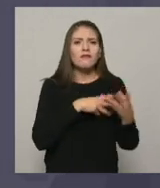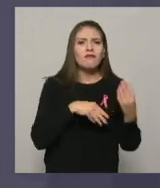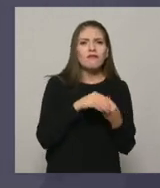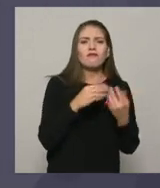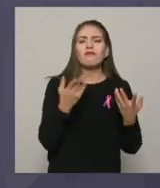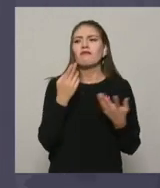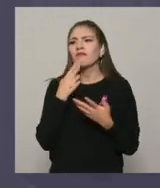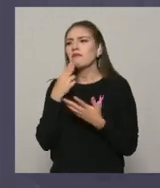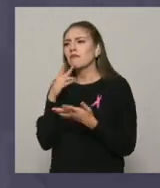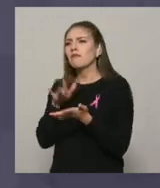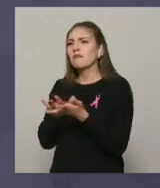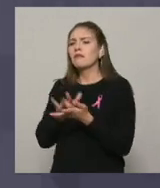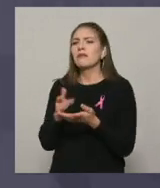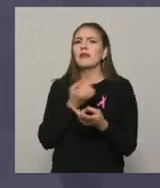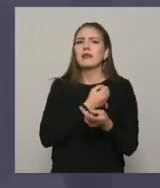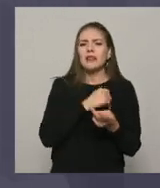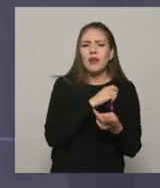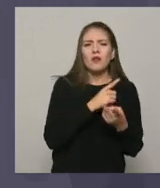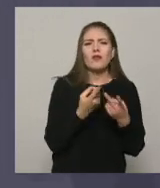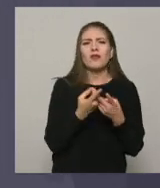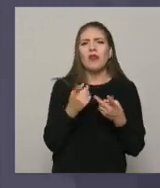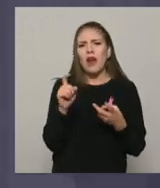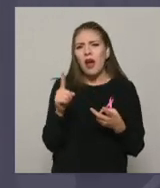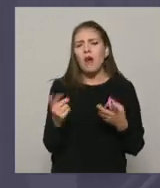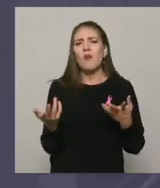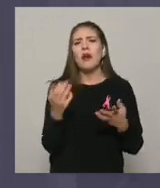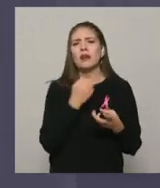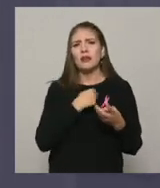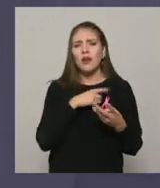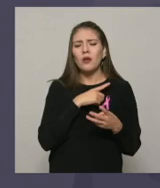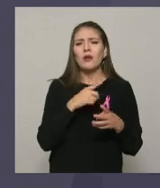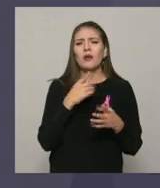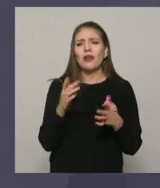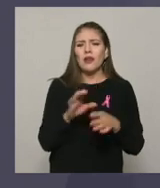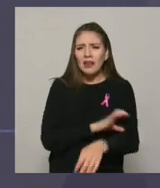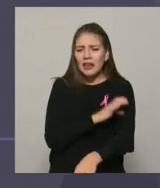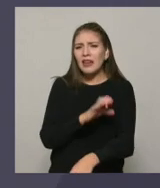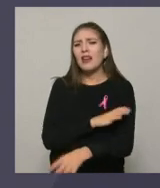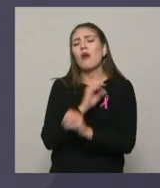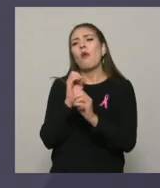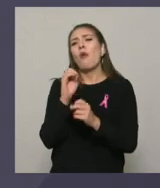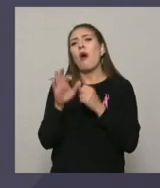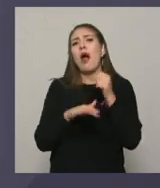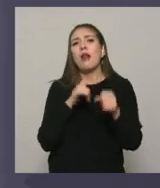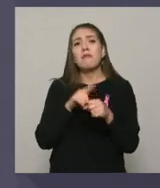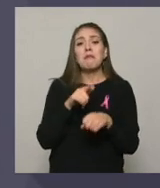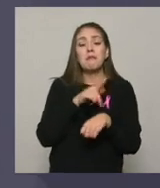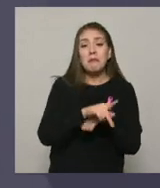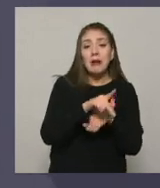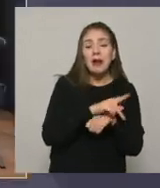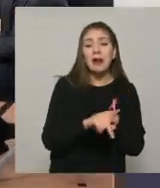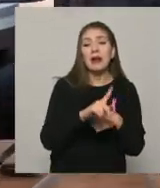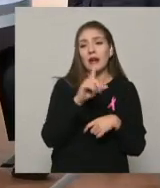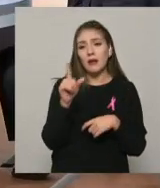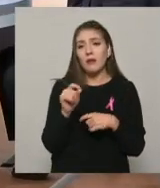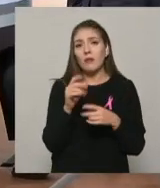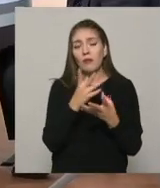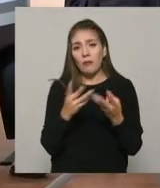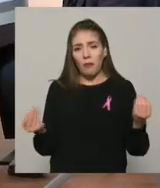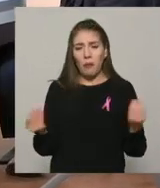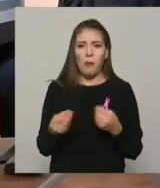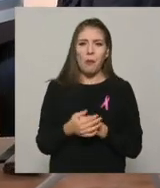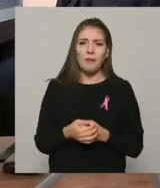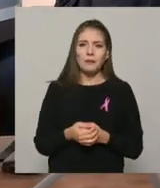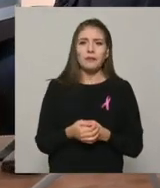agua, sobre salud, sobre energía, sobre un animalito que está en peligro de extinción, ¿no? Arturo, ¿tú crees que haya habido un cambio real en